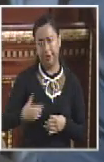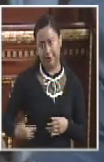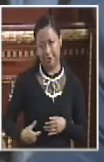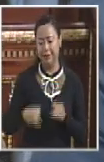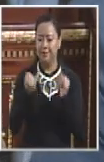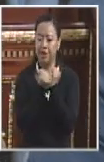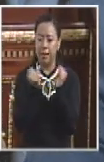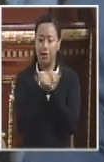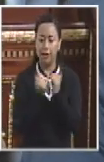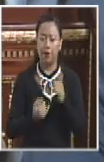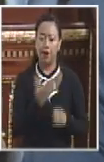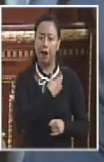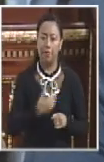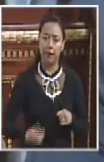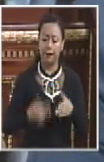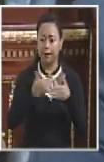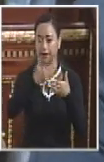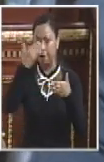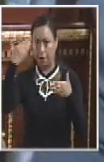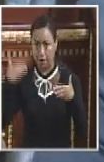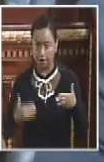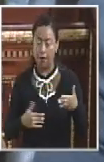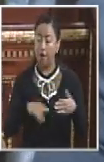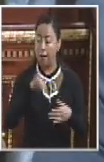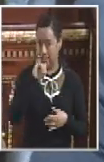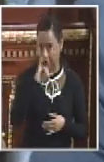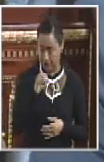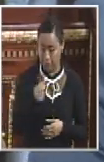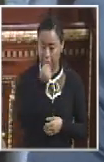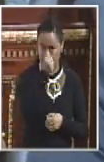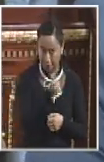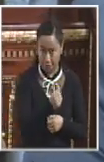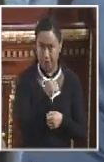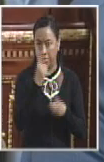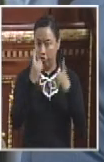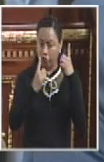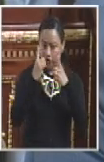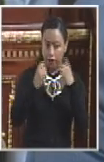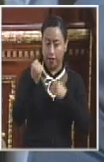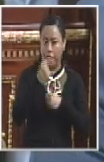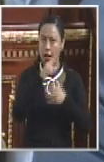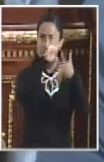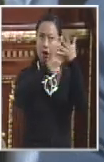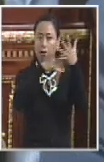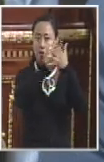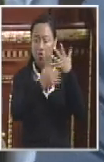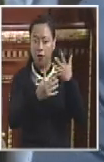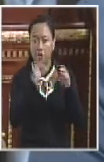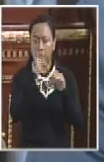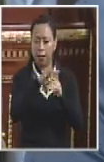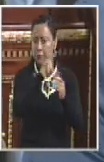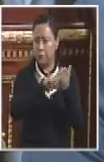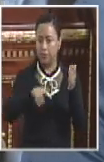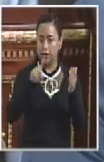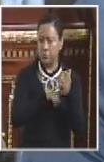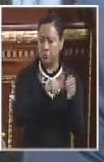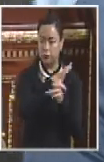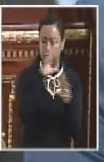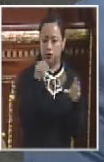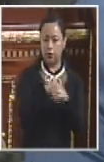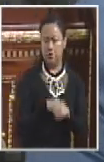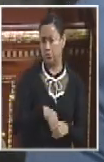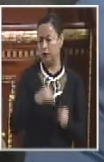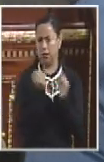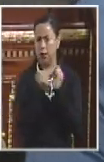presidencia anterior, sí se han llevado al tablero cuando ha habido duda de todas las votaciones y en su presidencia